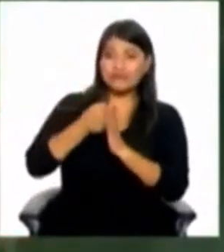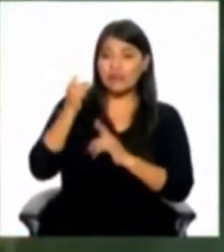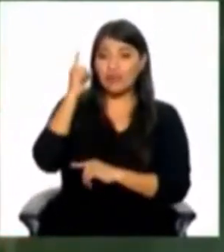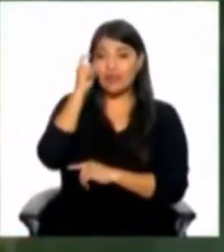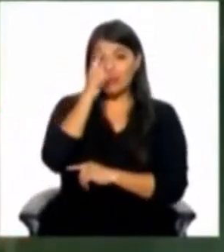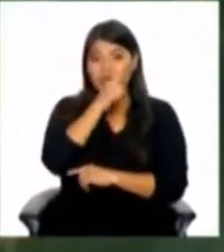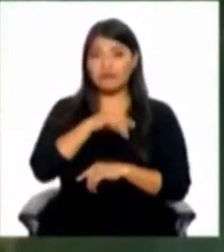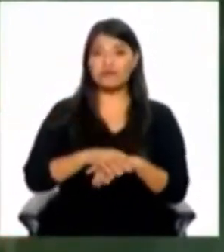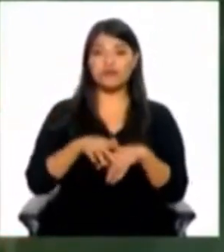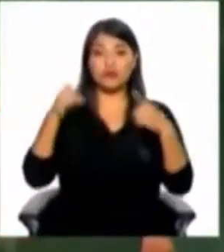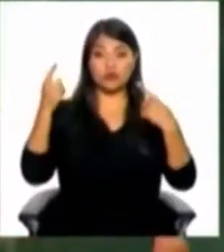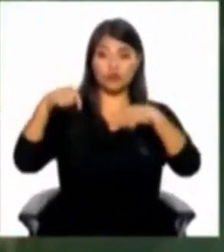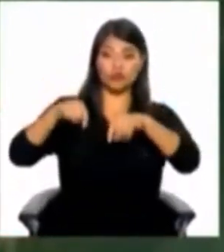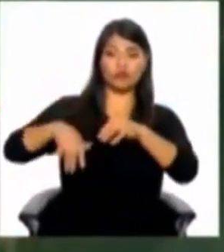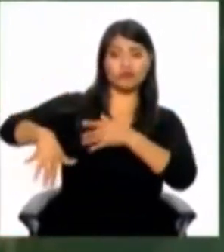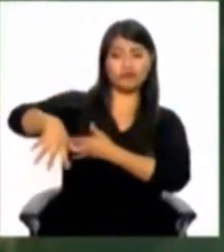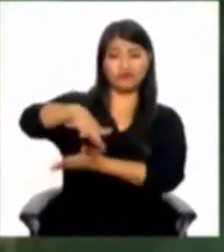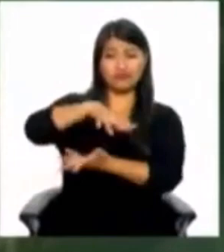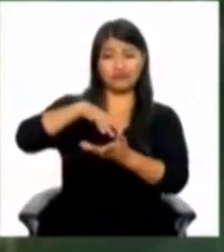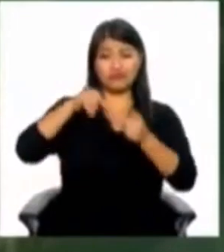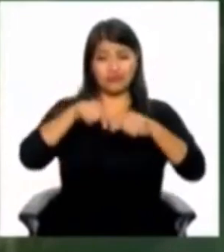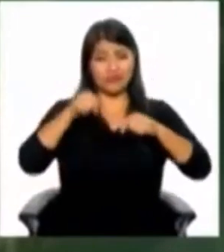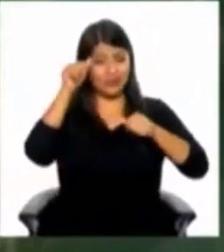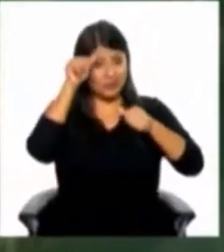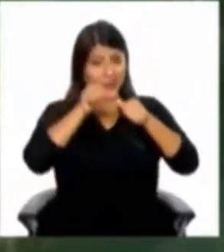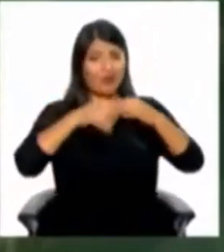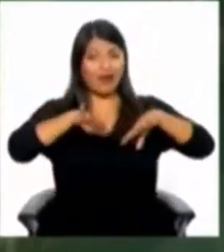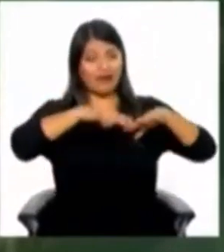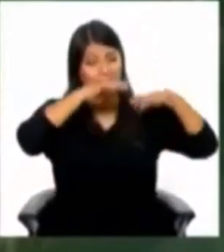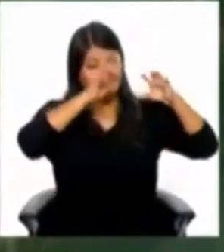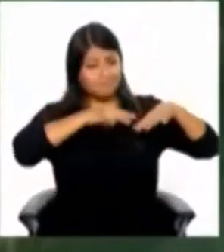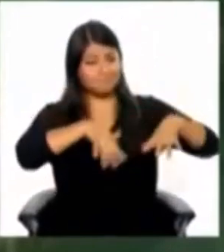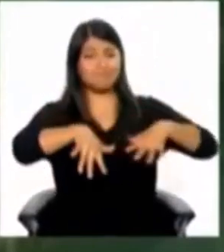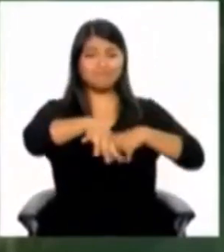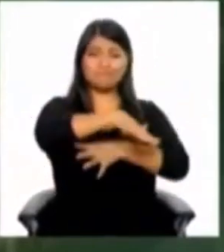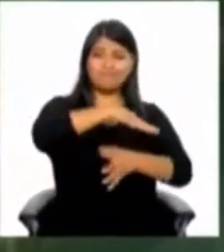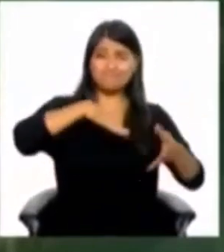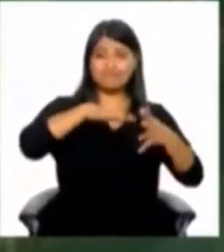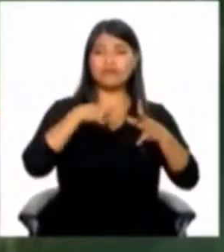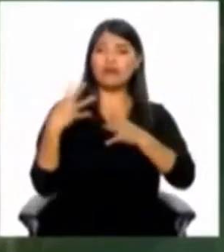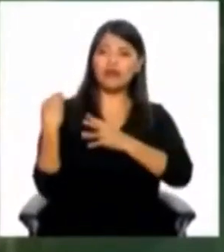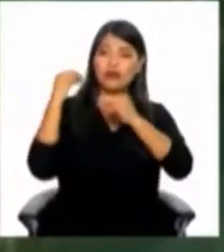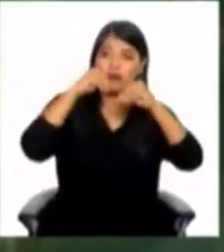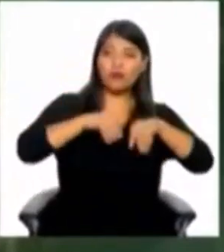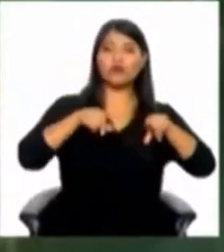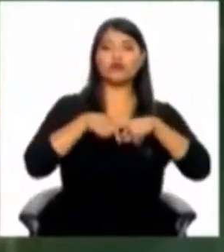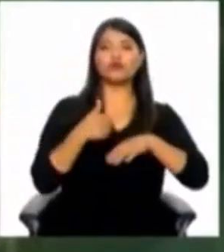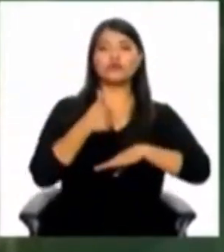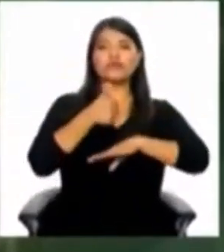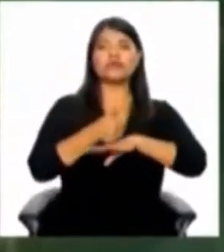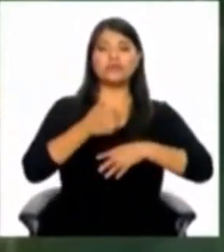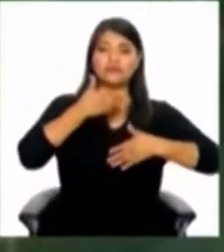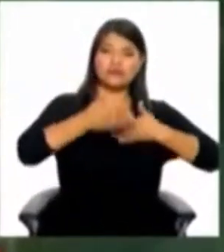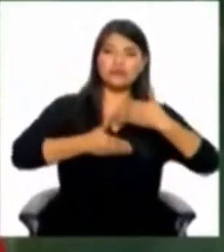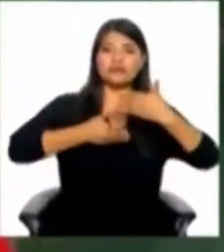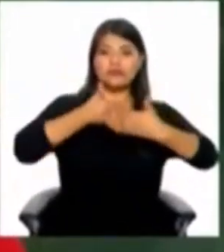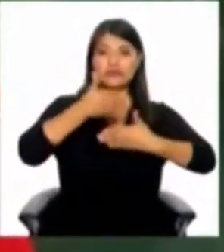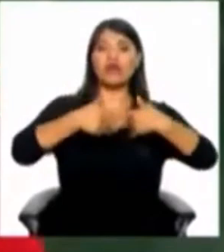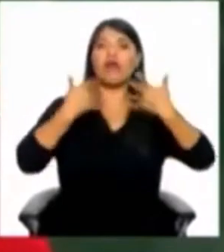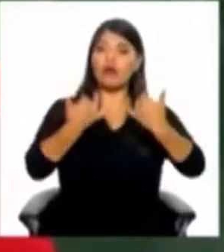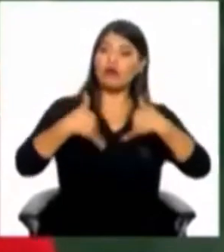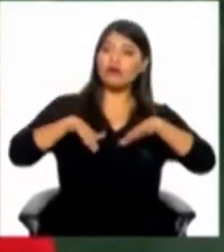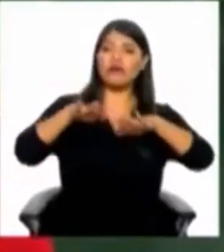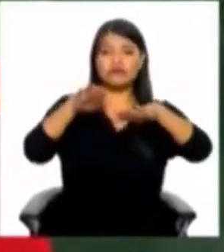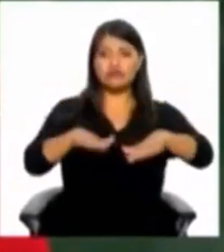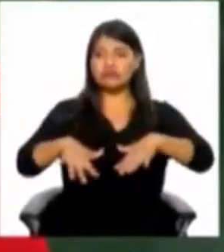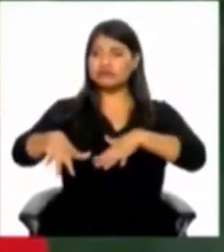de la naturaleza como del escenario internacional, ha devuelto la estabilidad y la esperanza a un